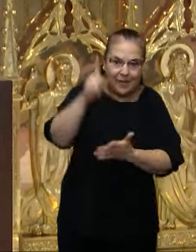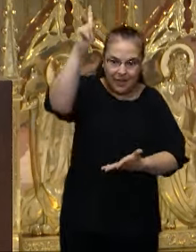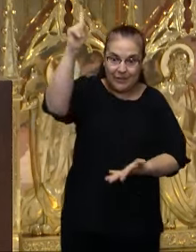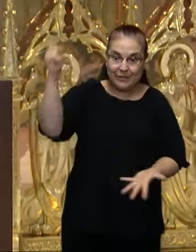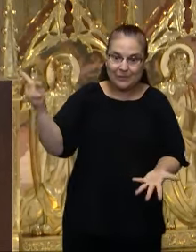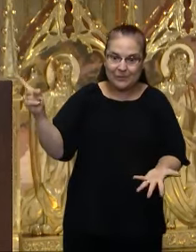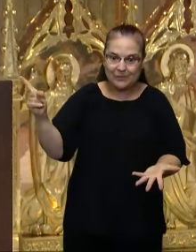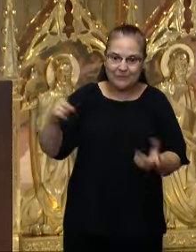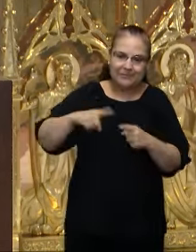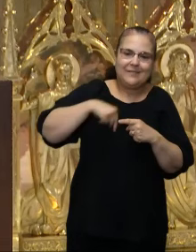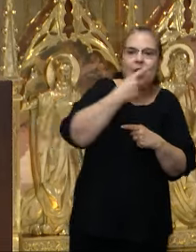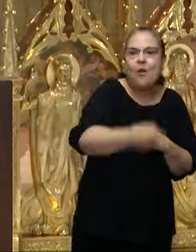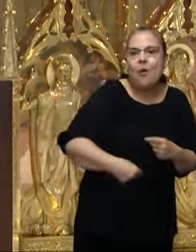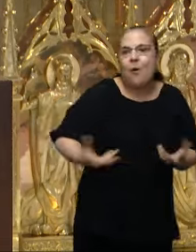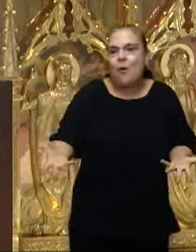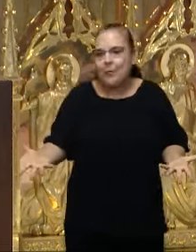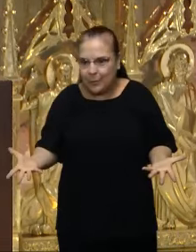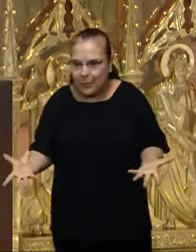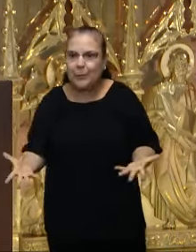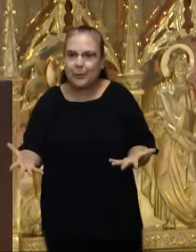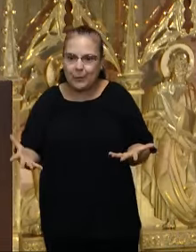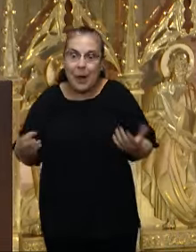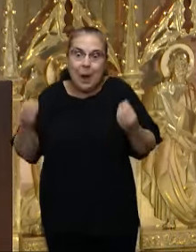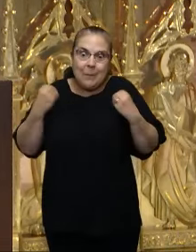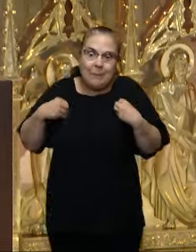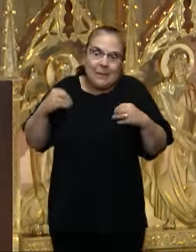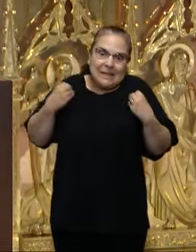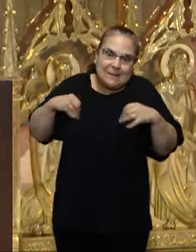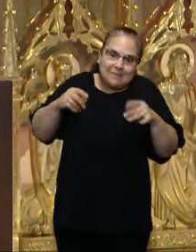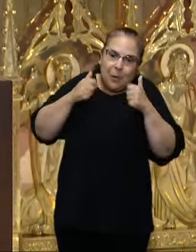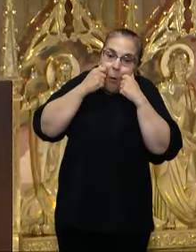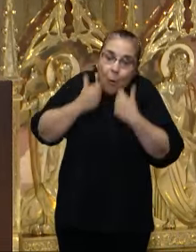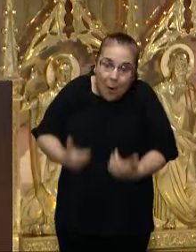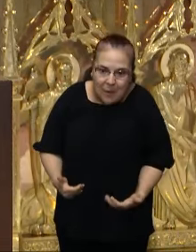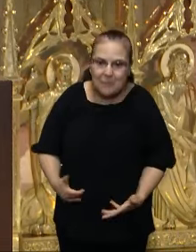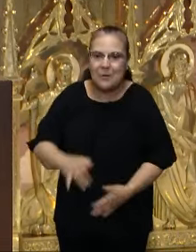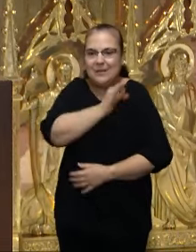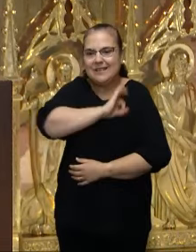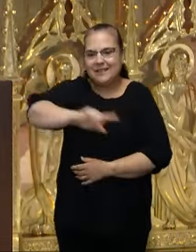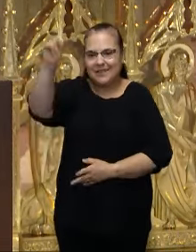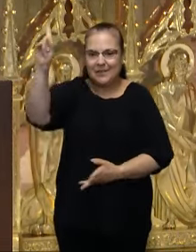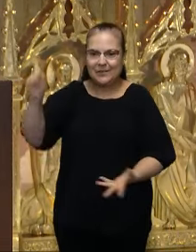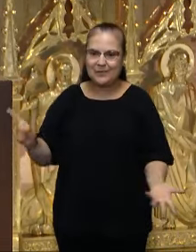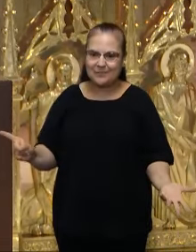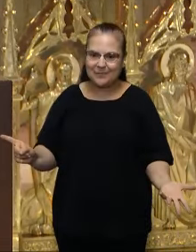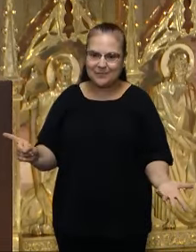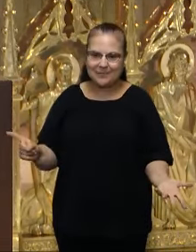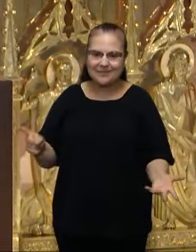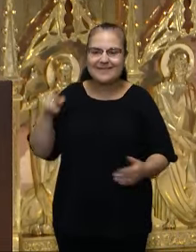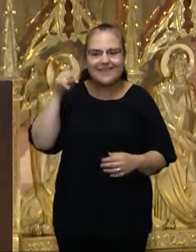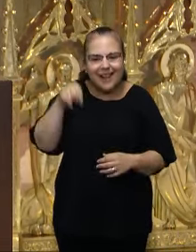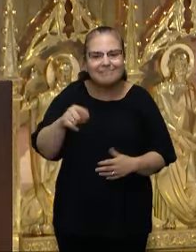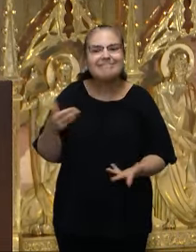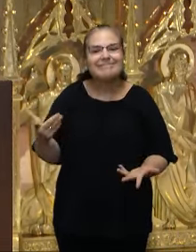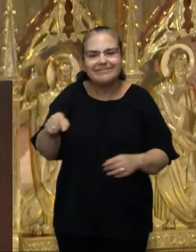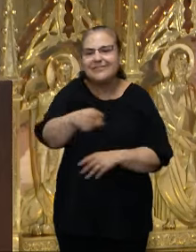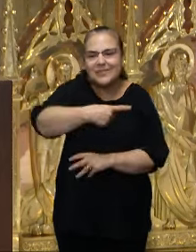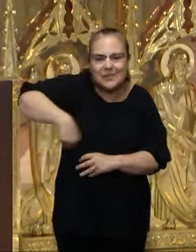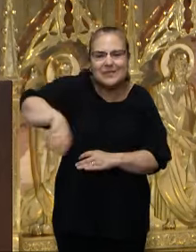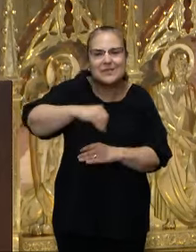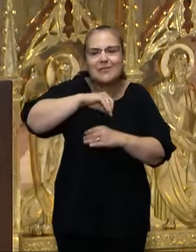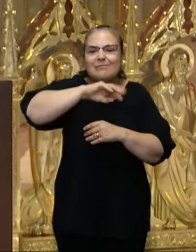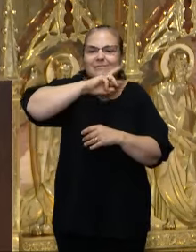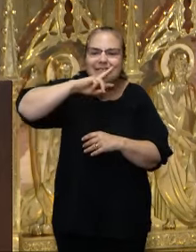Y luego, claro, luego del mismo cuerpo del Señor. Ese es nuestro tesoro, para lo cual